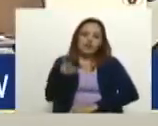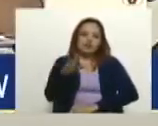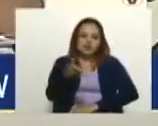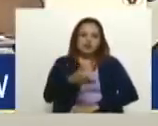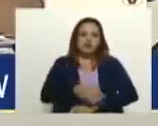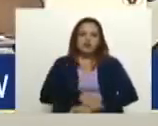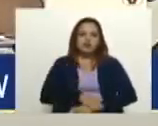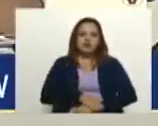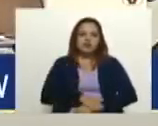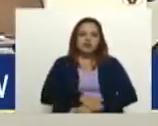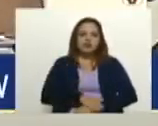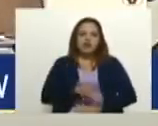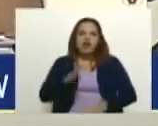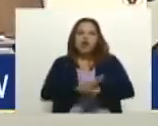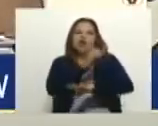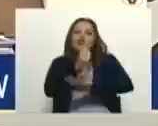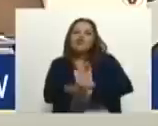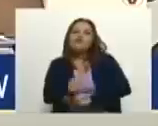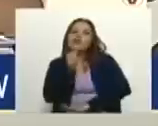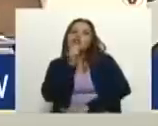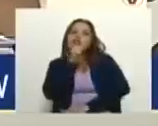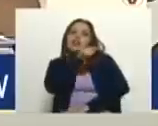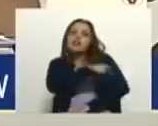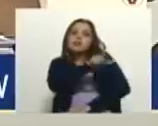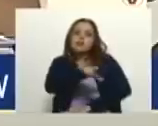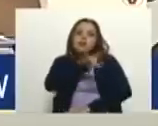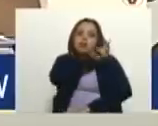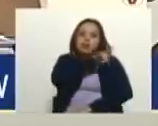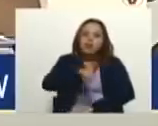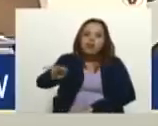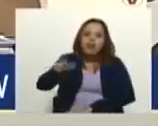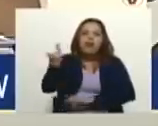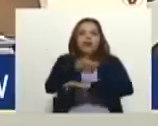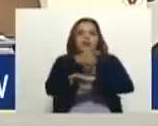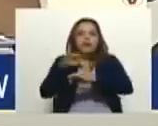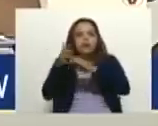si hay algún culpable de todo eso, es el gobierno de los Estados Unidos.